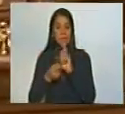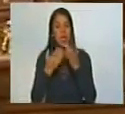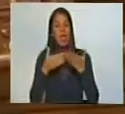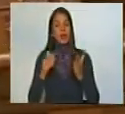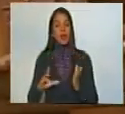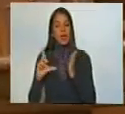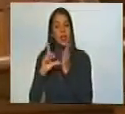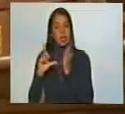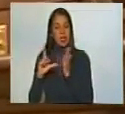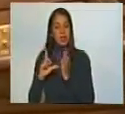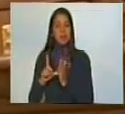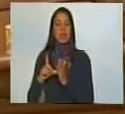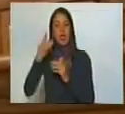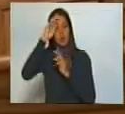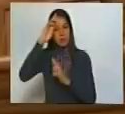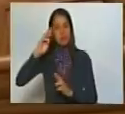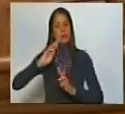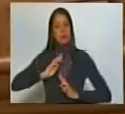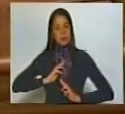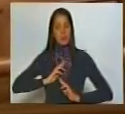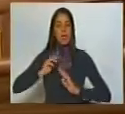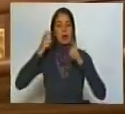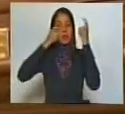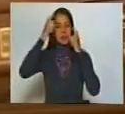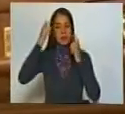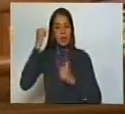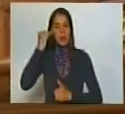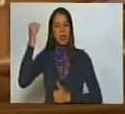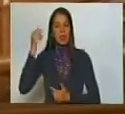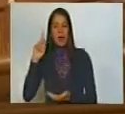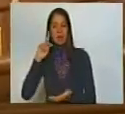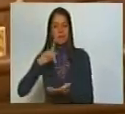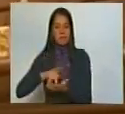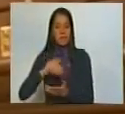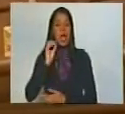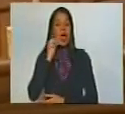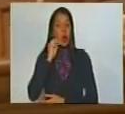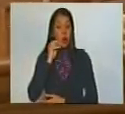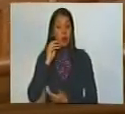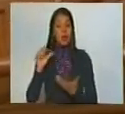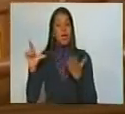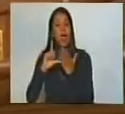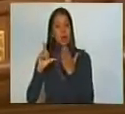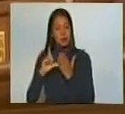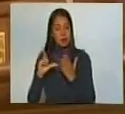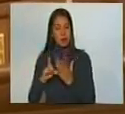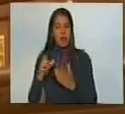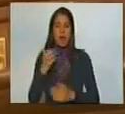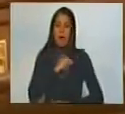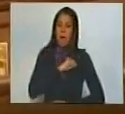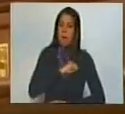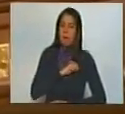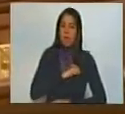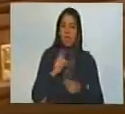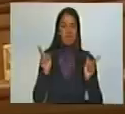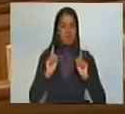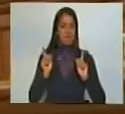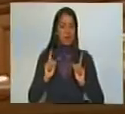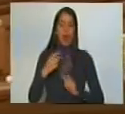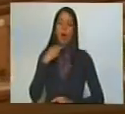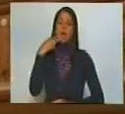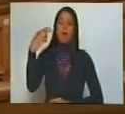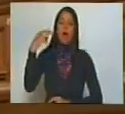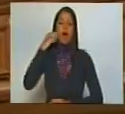media hemos sido reivindicados gracias a la revolución bolivariana, unos estudiantes que ya no tenemos miedo a alzar la